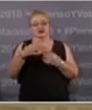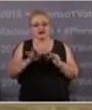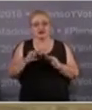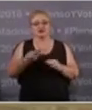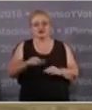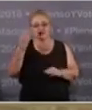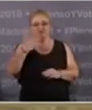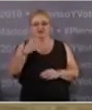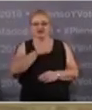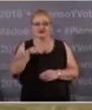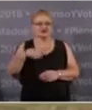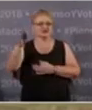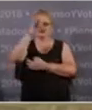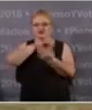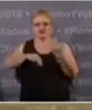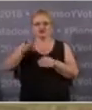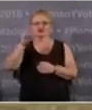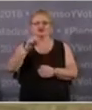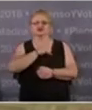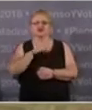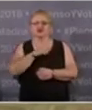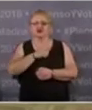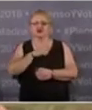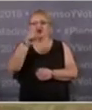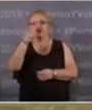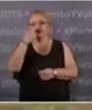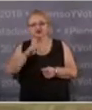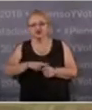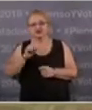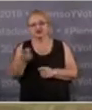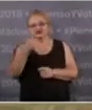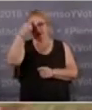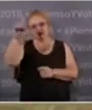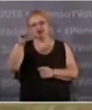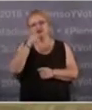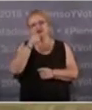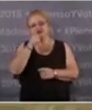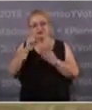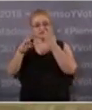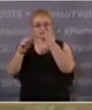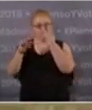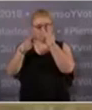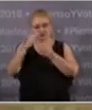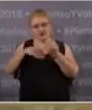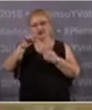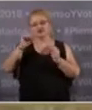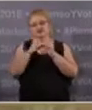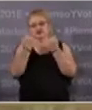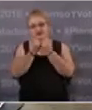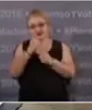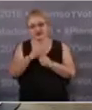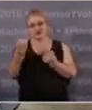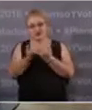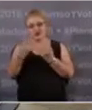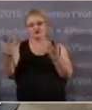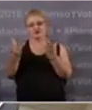tenemos que ser partícipes todos. No podemos dejarle toda la responsabilidad a la policía, sino que toda la sociedad, y tenemos que generar esa integración social también de